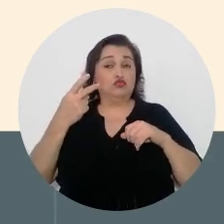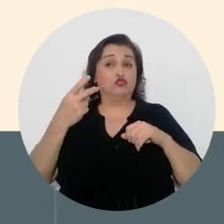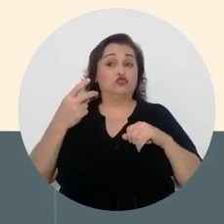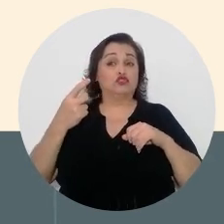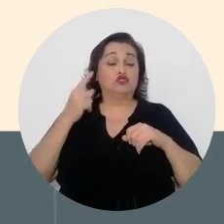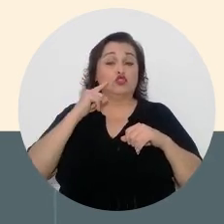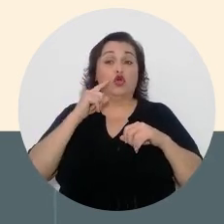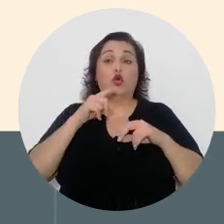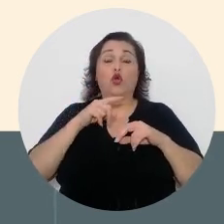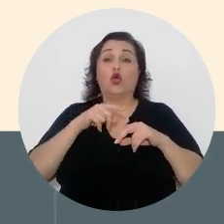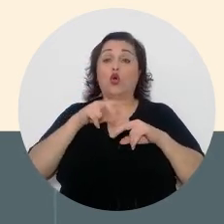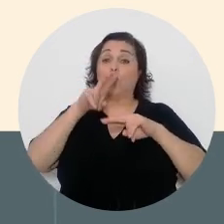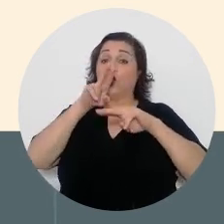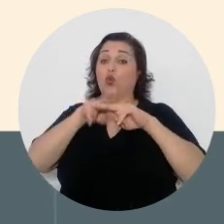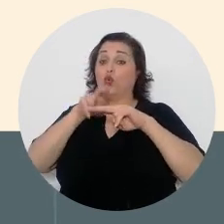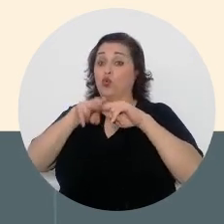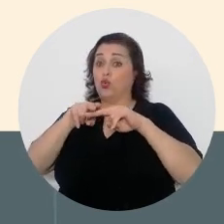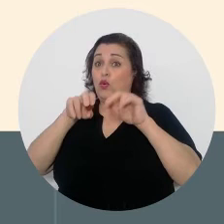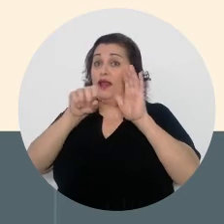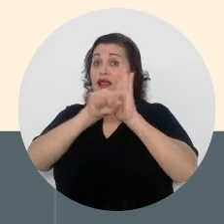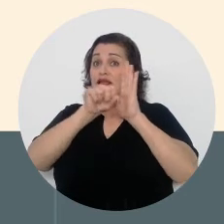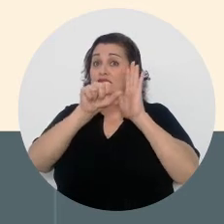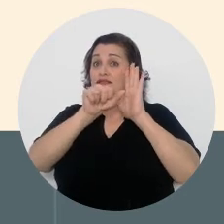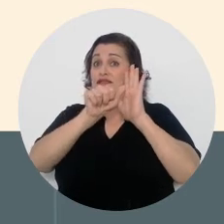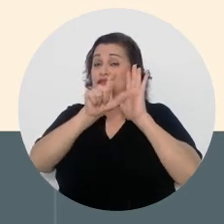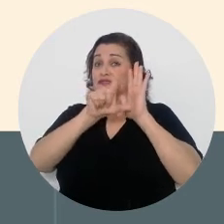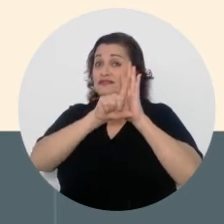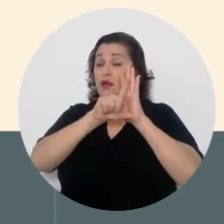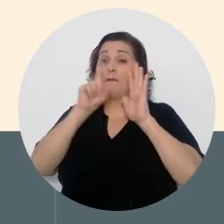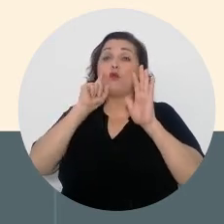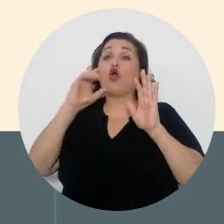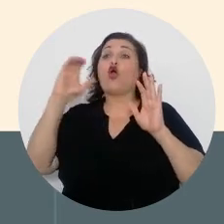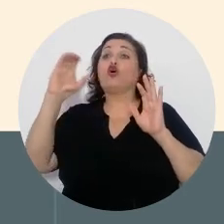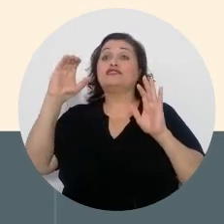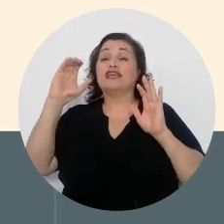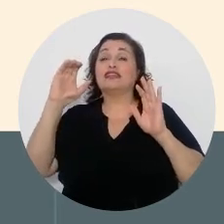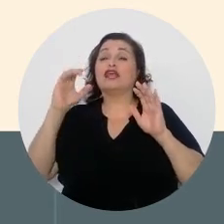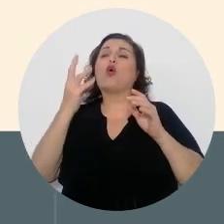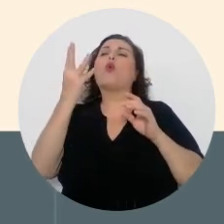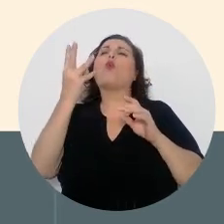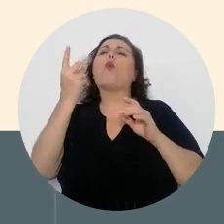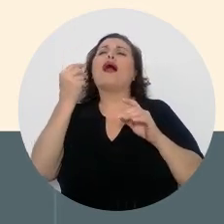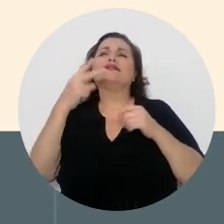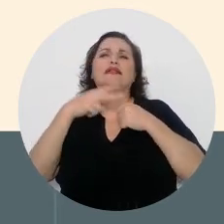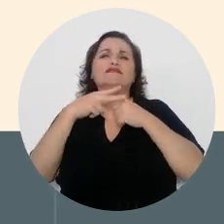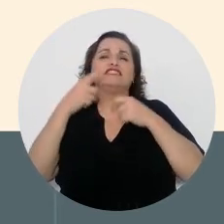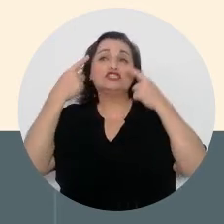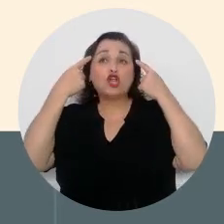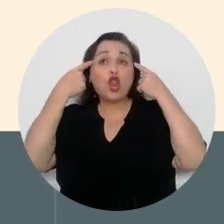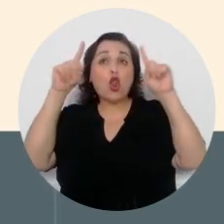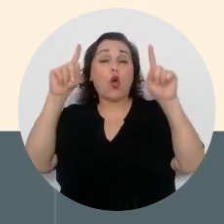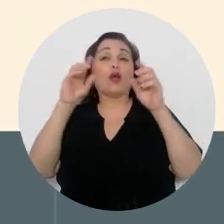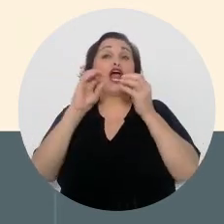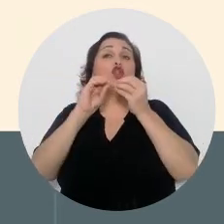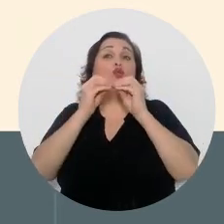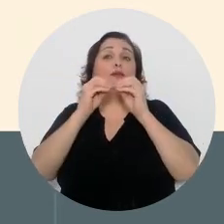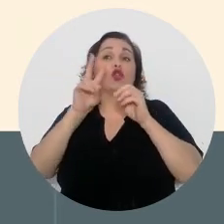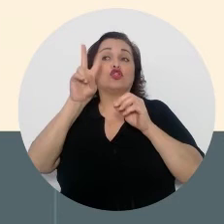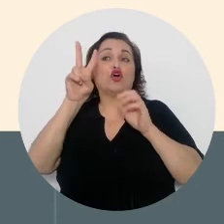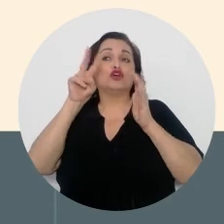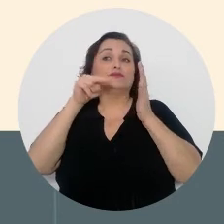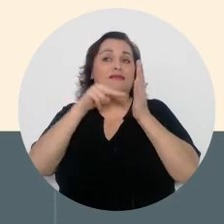Cuando vemos las curules por cociente, hay que ver nuevamente cuántas veces logra este